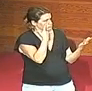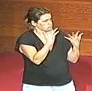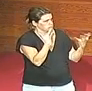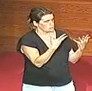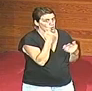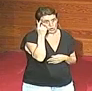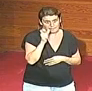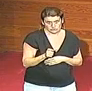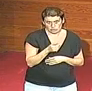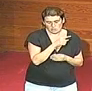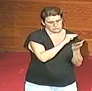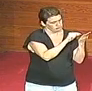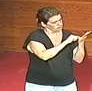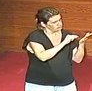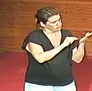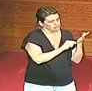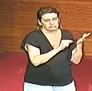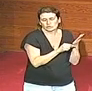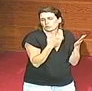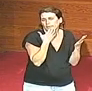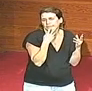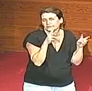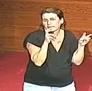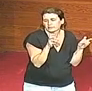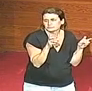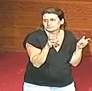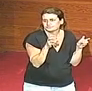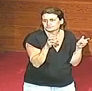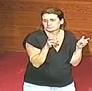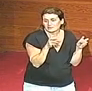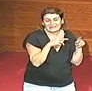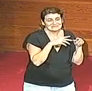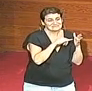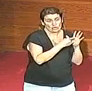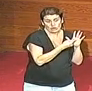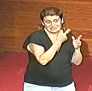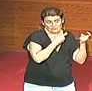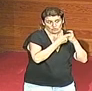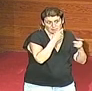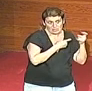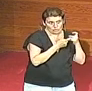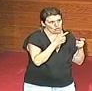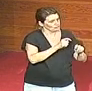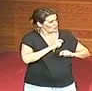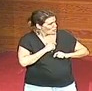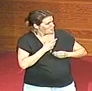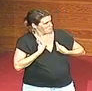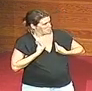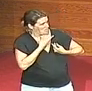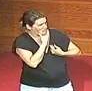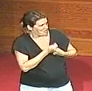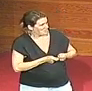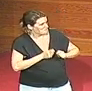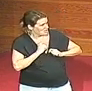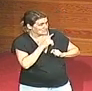persona que estaba escribiendo sobre cómo las tecnologías de la información nos simplificaban la vida y tal y cual, y es que